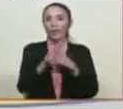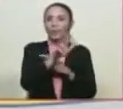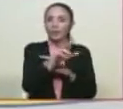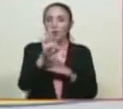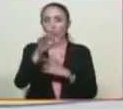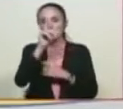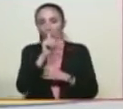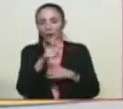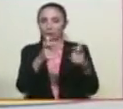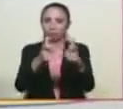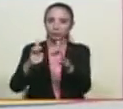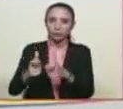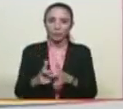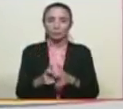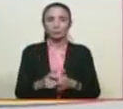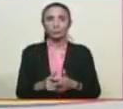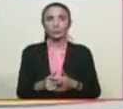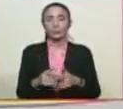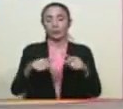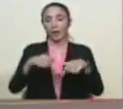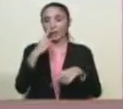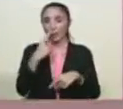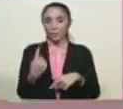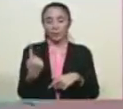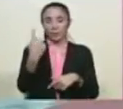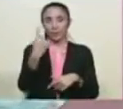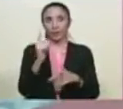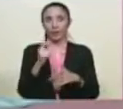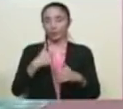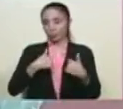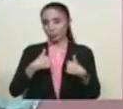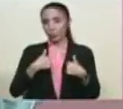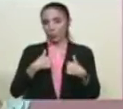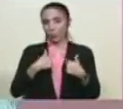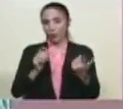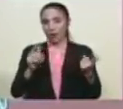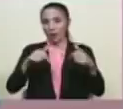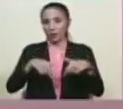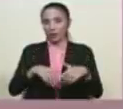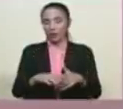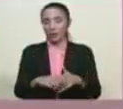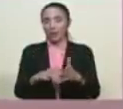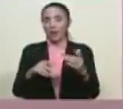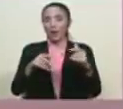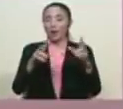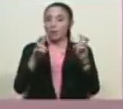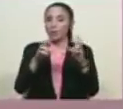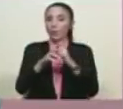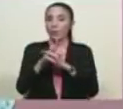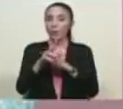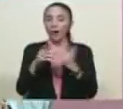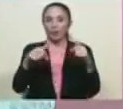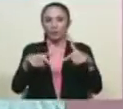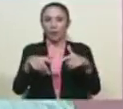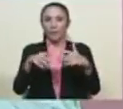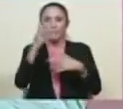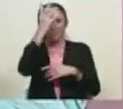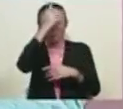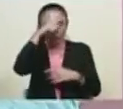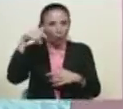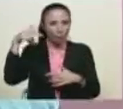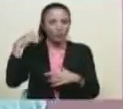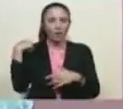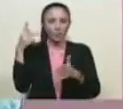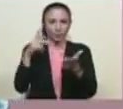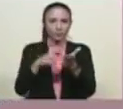Esta Cumbre de las Américas era la primera en donde iba a asistir el nuevo presidente de Estados Unidos, Donald Trump.